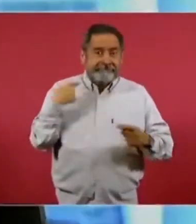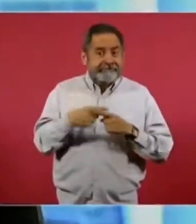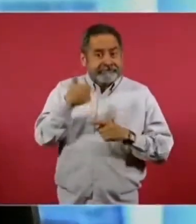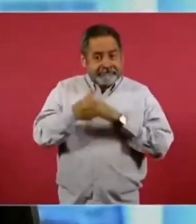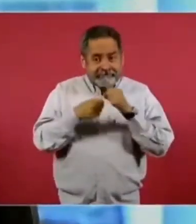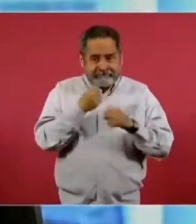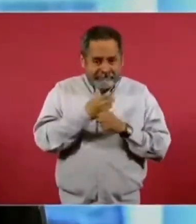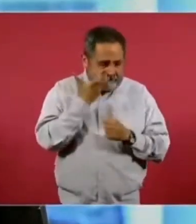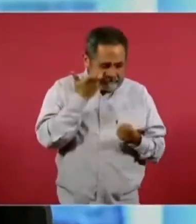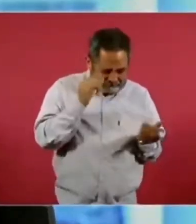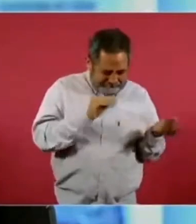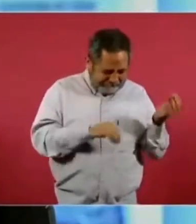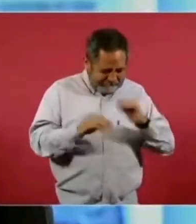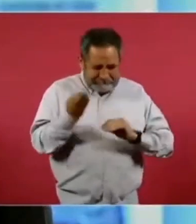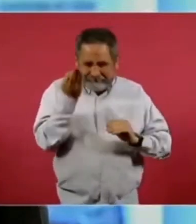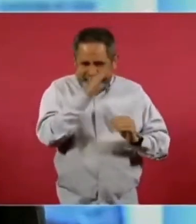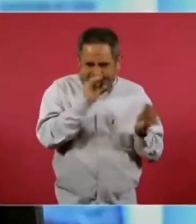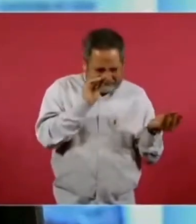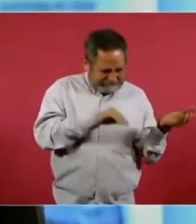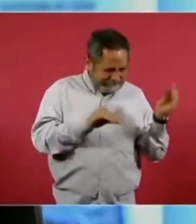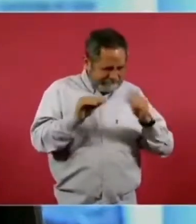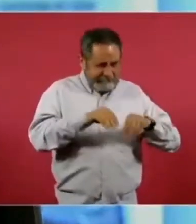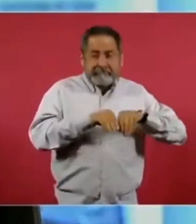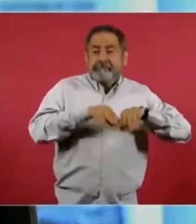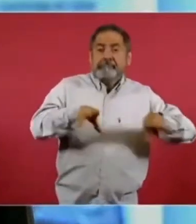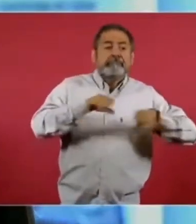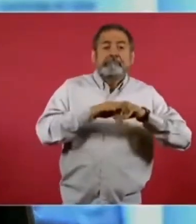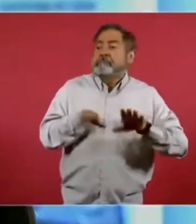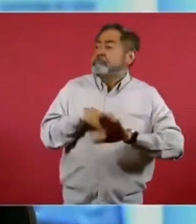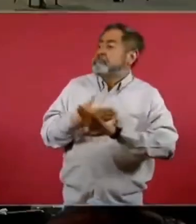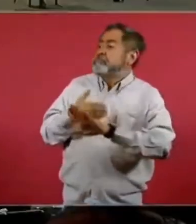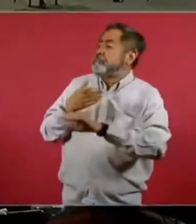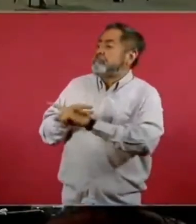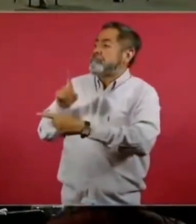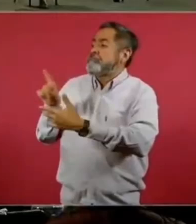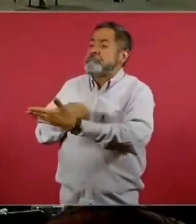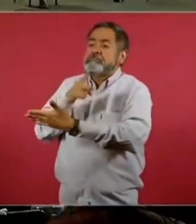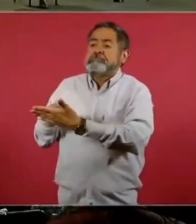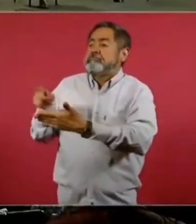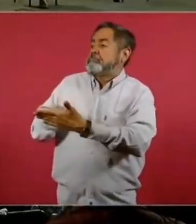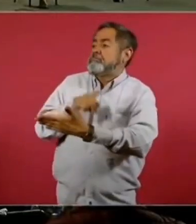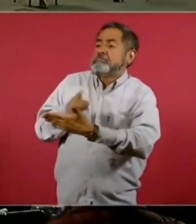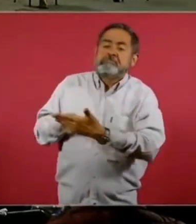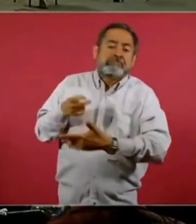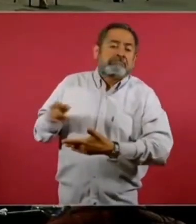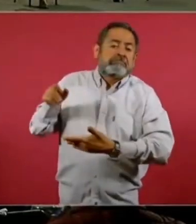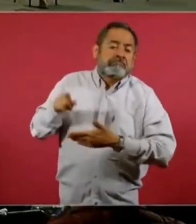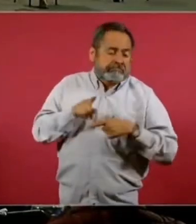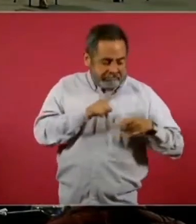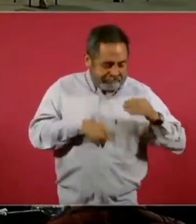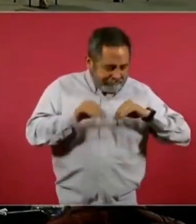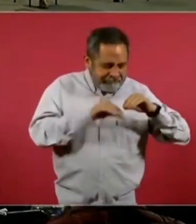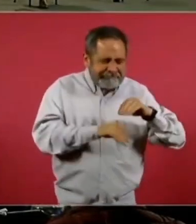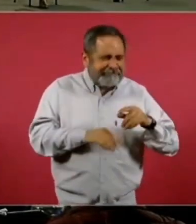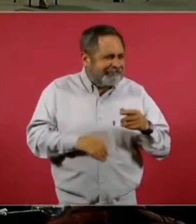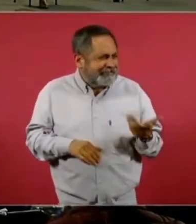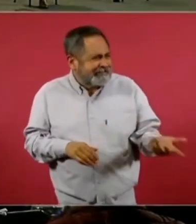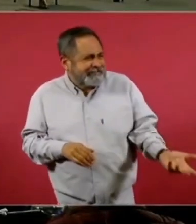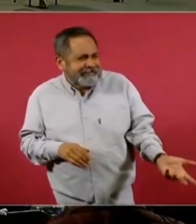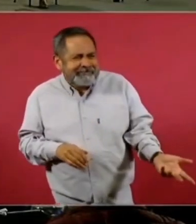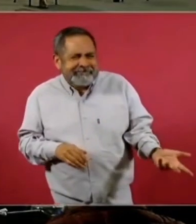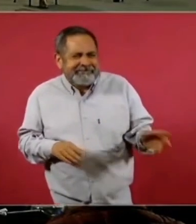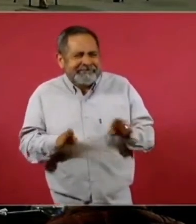tergiversar datos y estadísticas en medios y a hacer críticas a las políticas energética y económica del presidente Andrés Manuel López